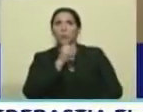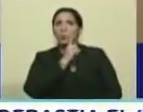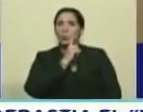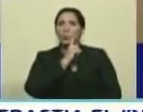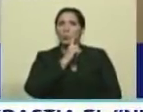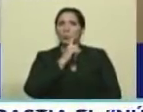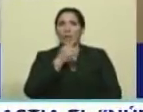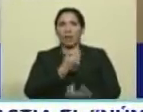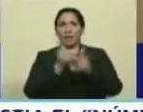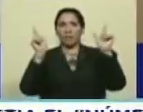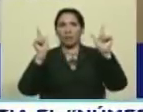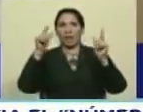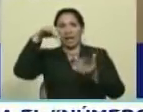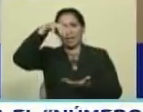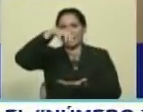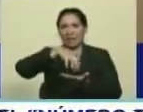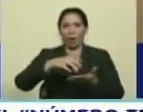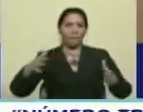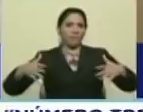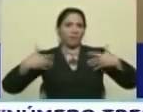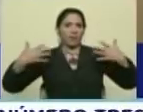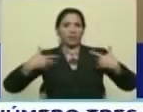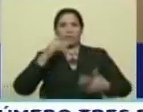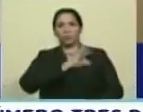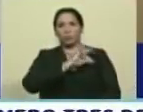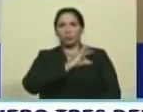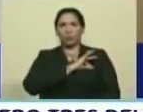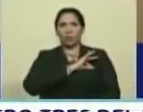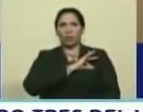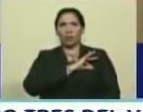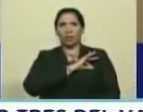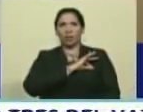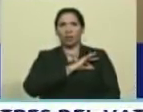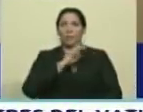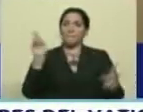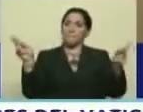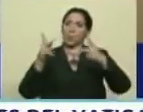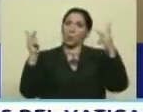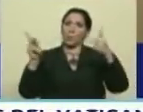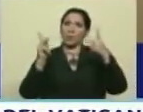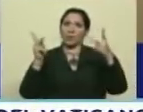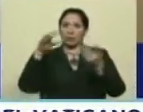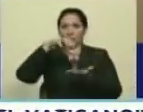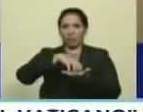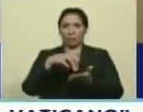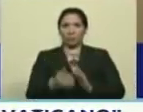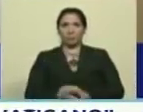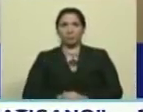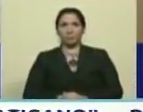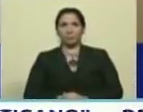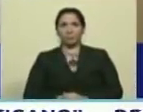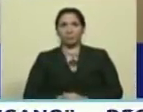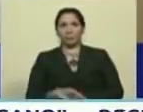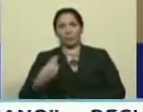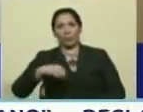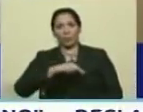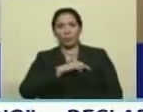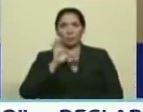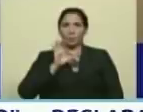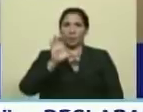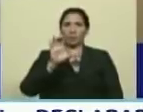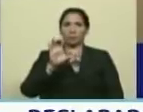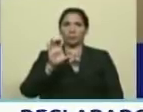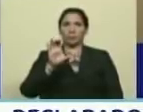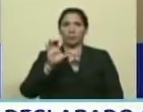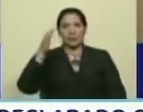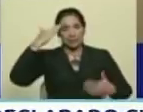libertador el estado de la felicidad social, el estado de la prosperidad de nuestro país. Así